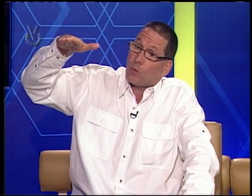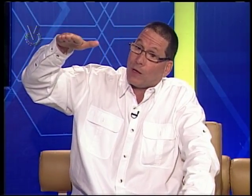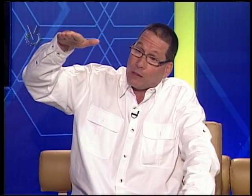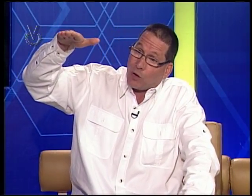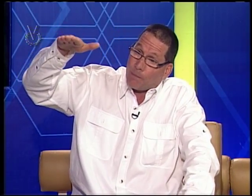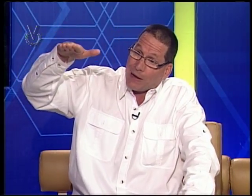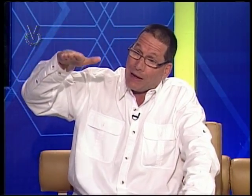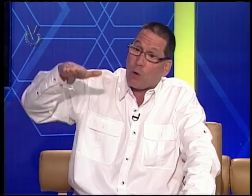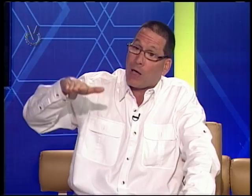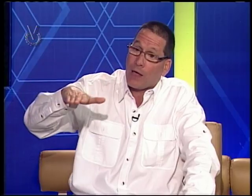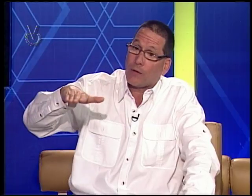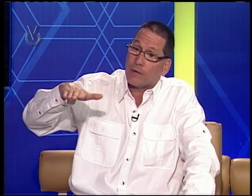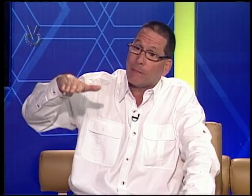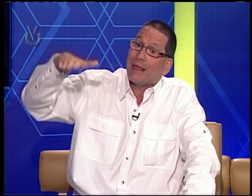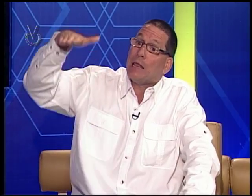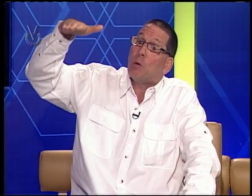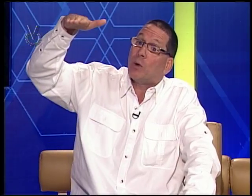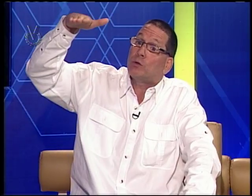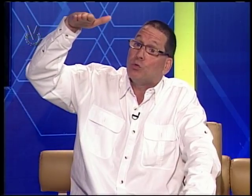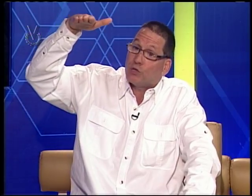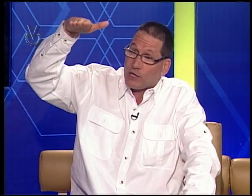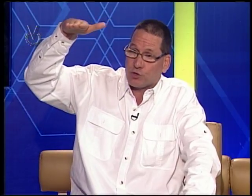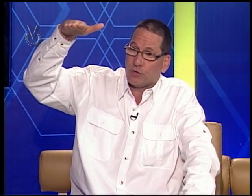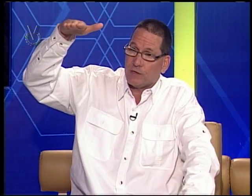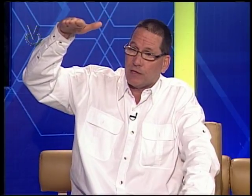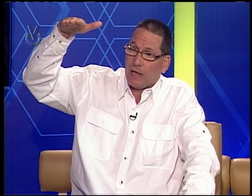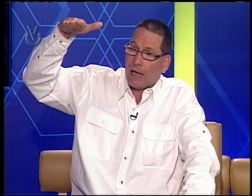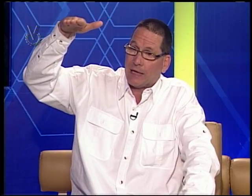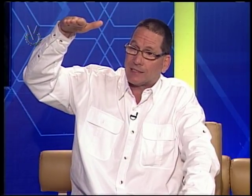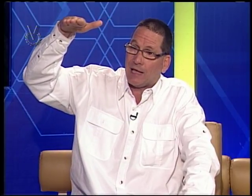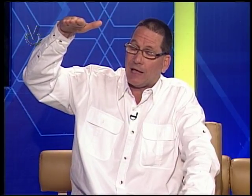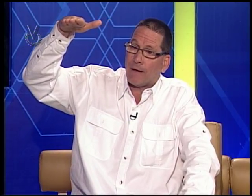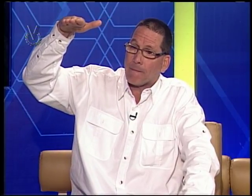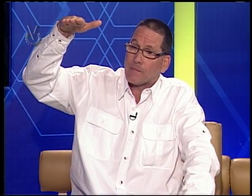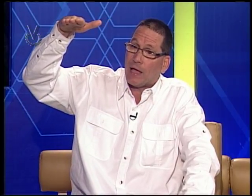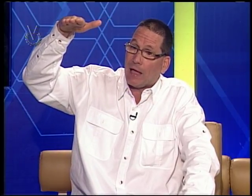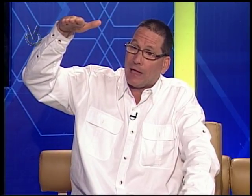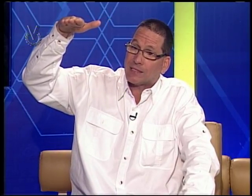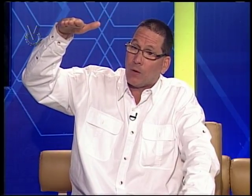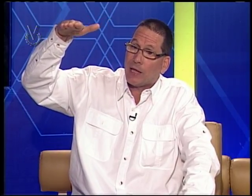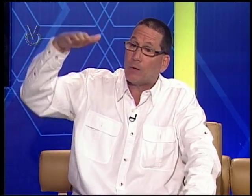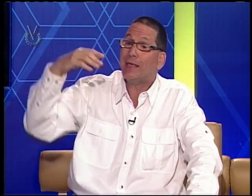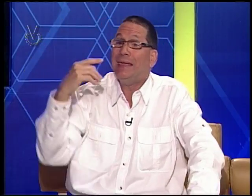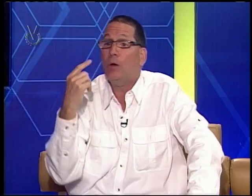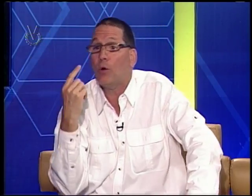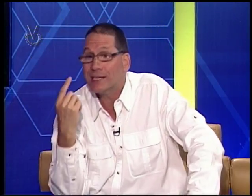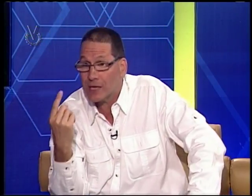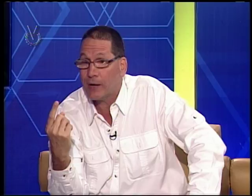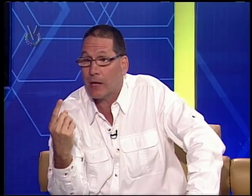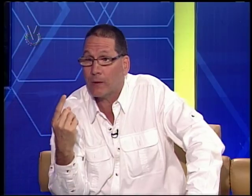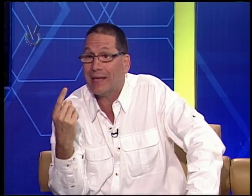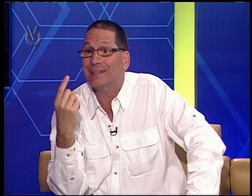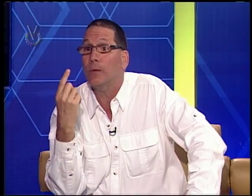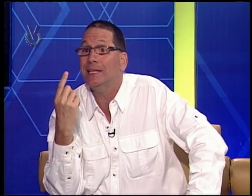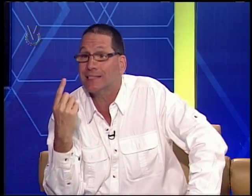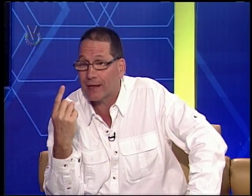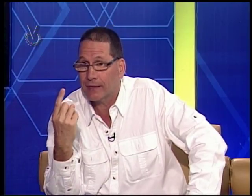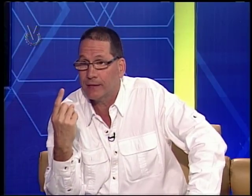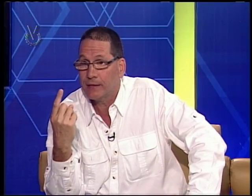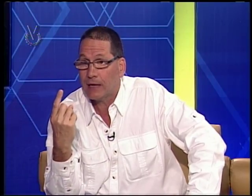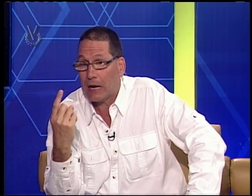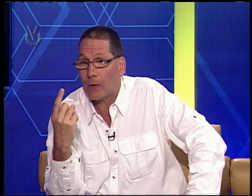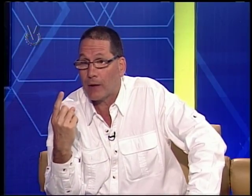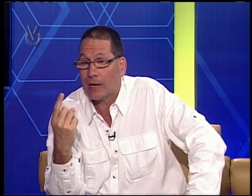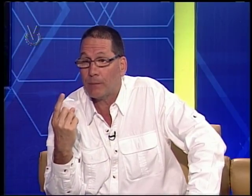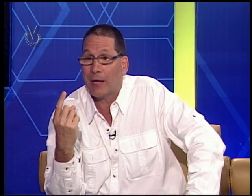proceso en el cual el dólar paralelo ha bajado, le hemos puesto un techo a esa variable y con esa variable